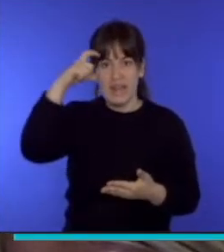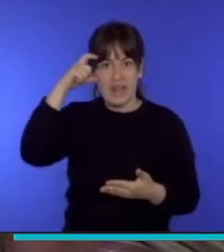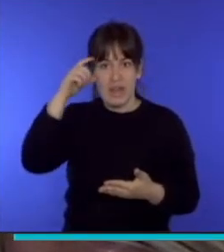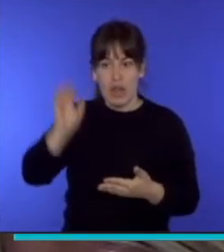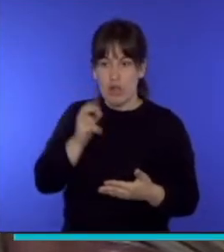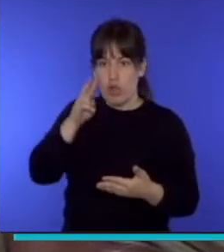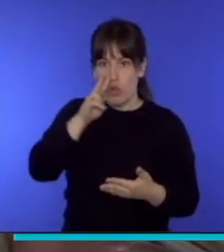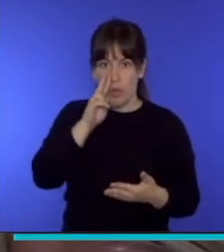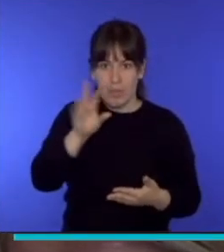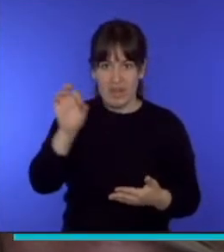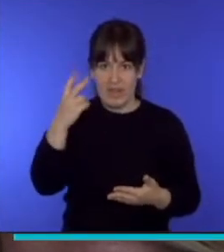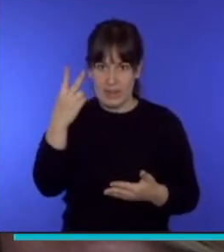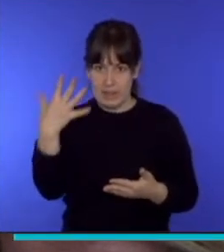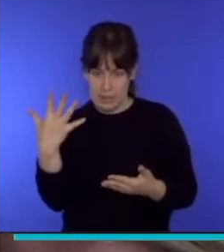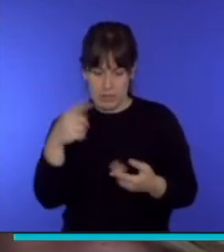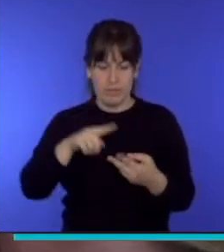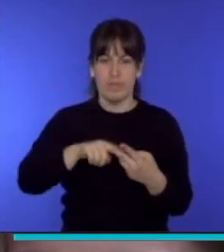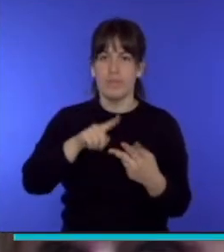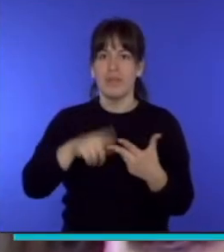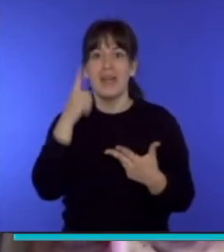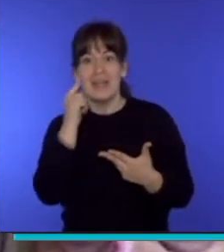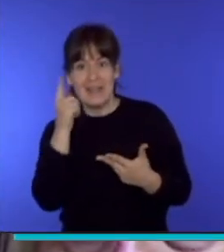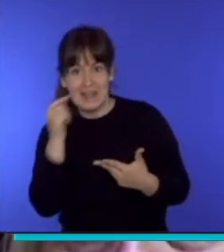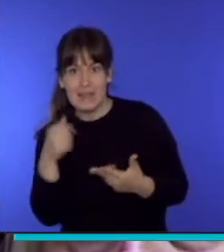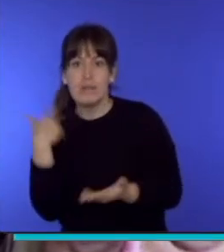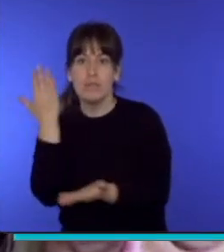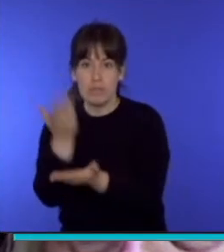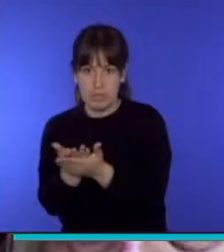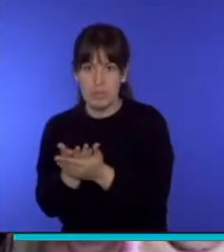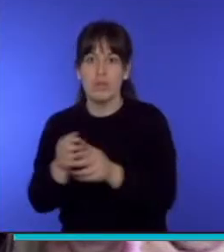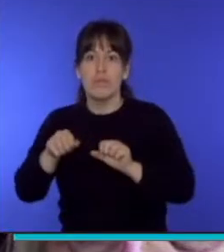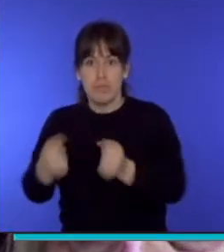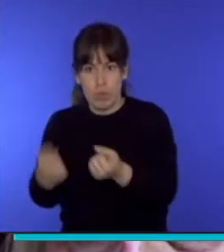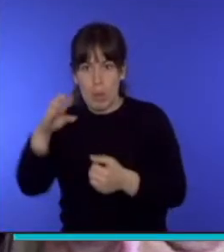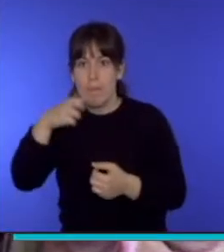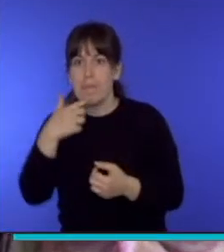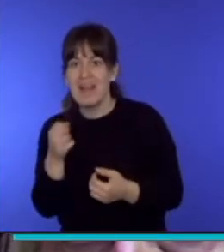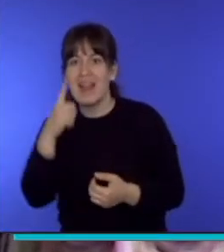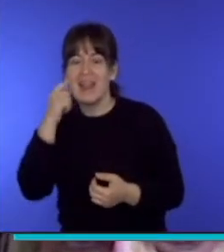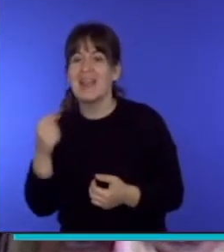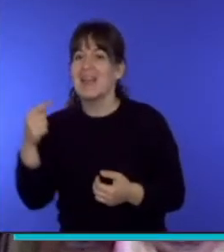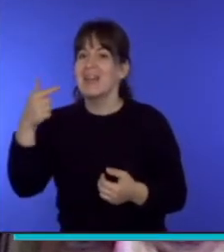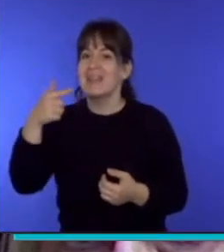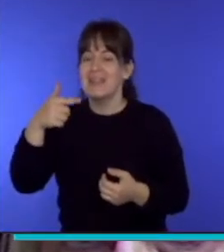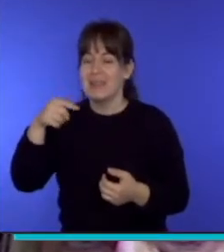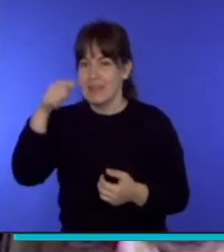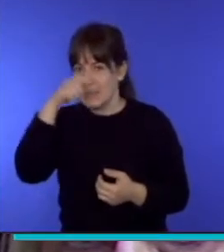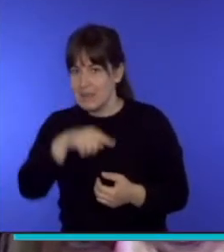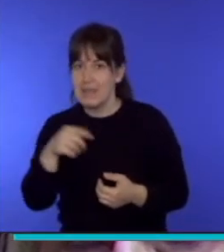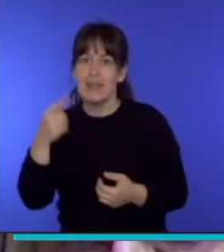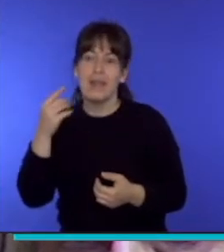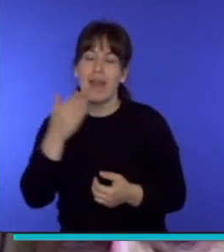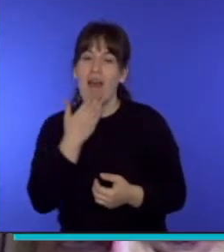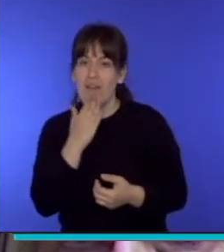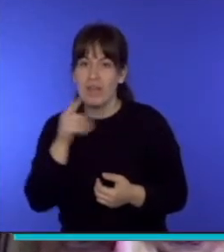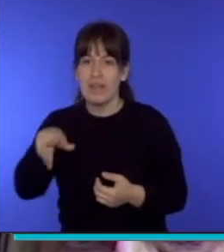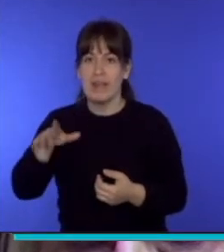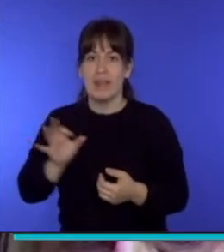2025. El gobernador Kicillof envió el proyecto de suspensión de la PASO el día 7 de abril del 2025, señor presidente.